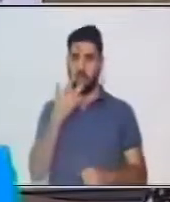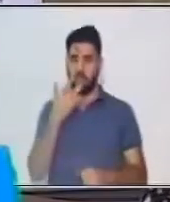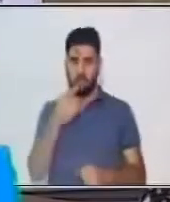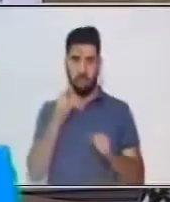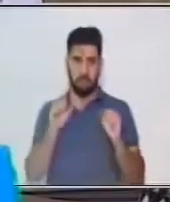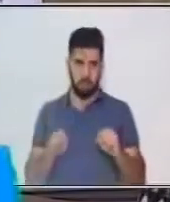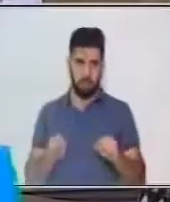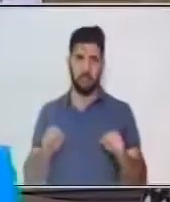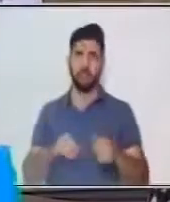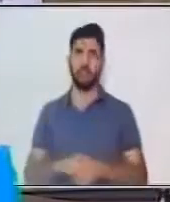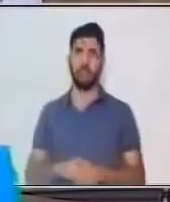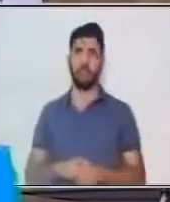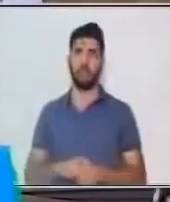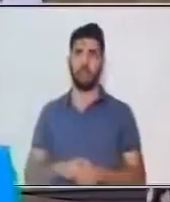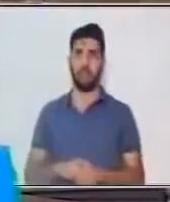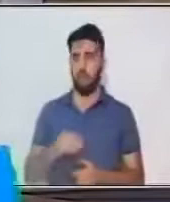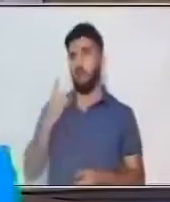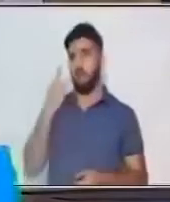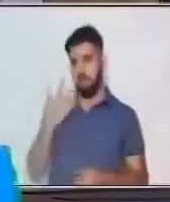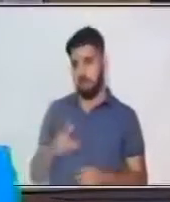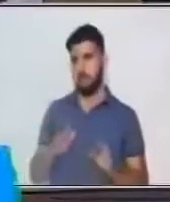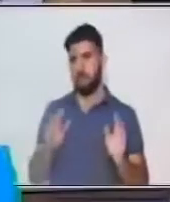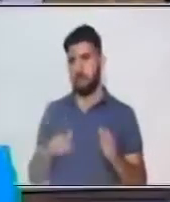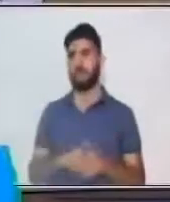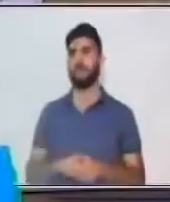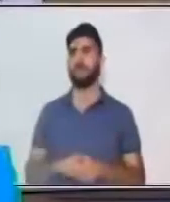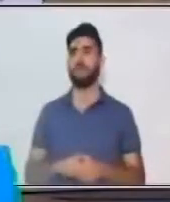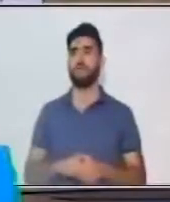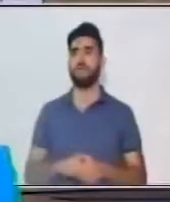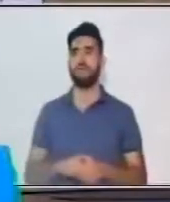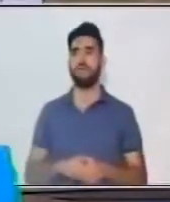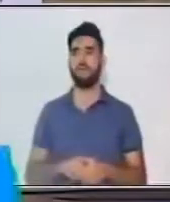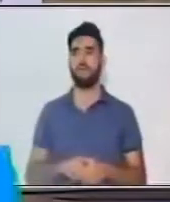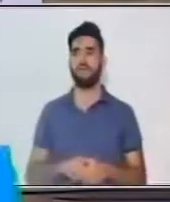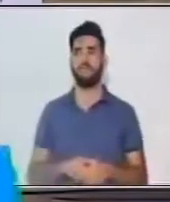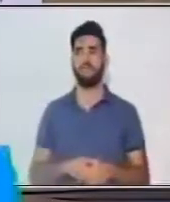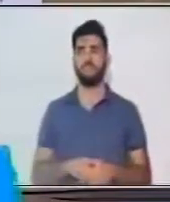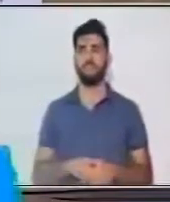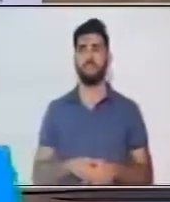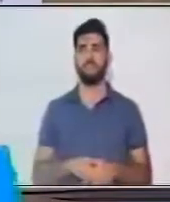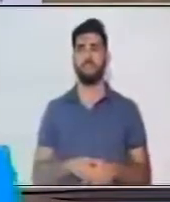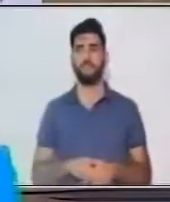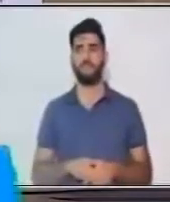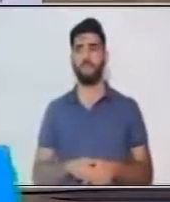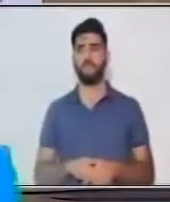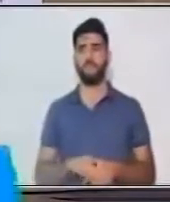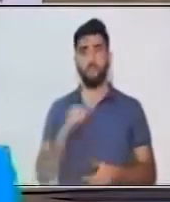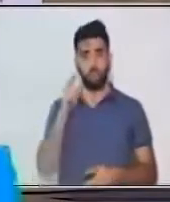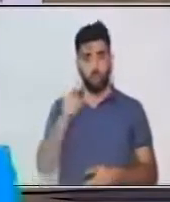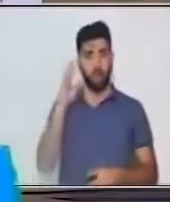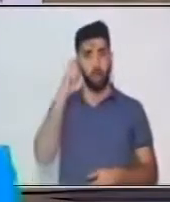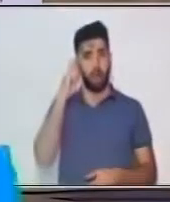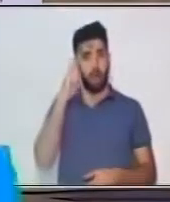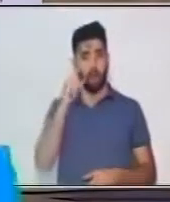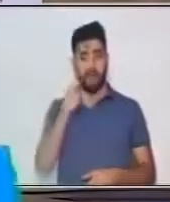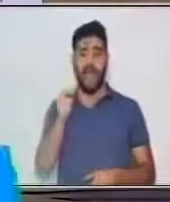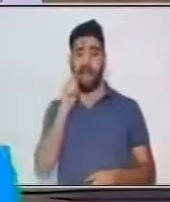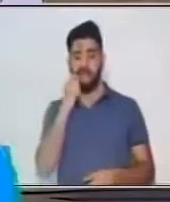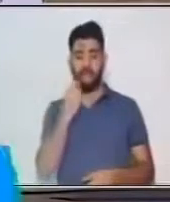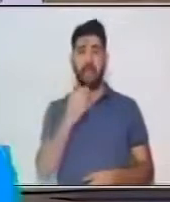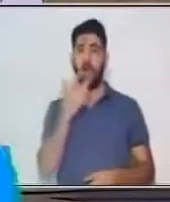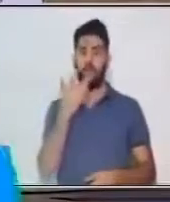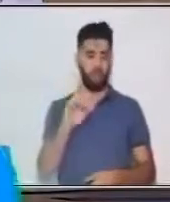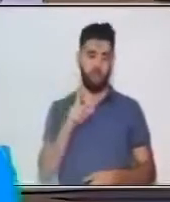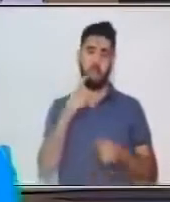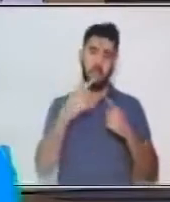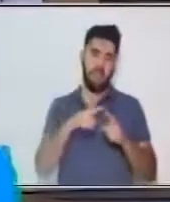lápiz? Entonces responde aquí. ¿A qué crees que puede tener sabor? Recuérdate que no es aconsejable que lo pruebes,